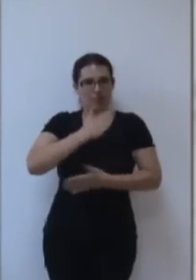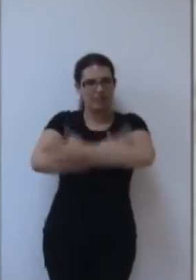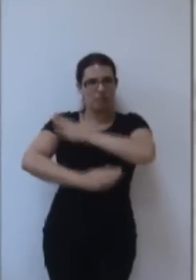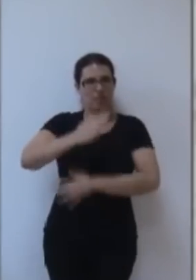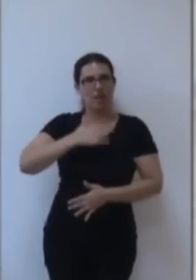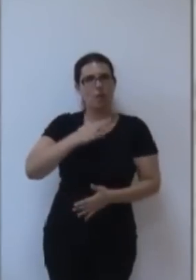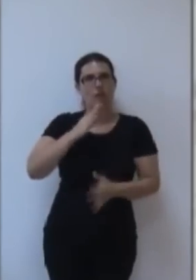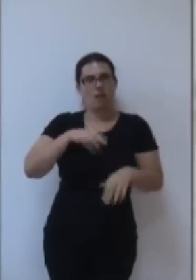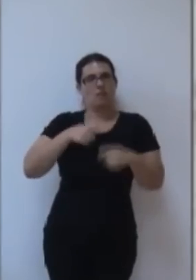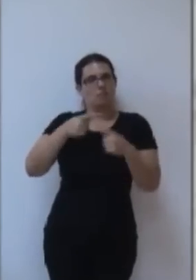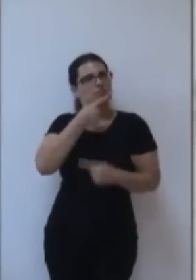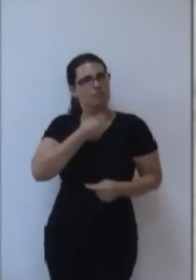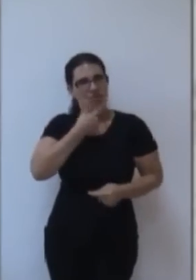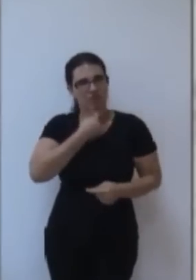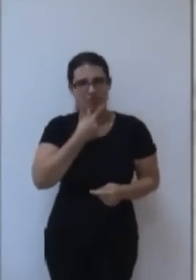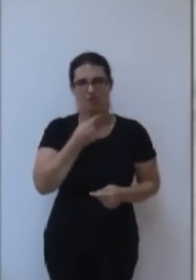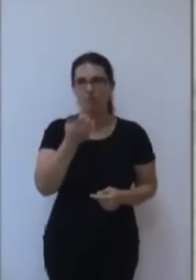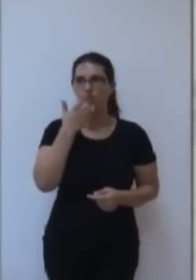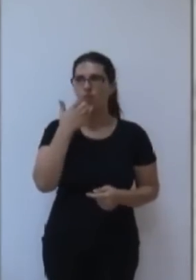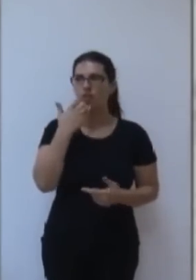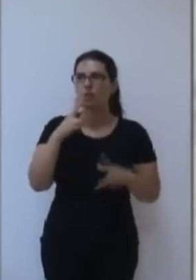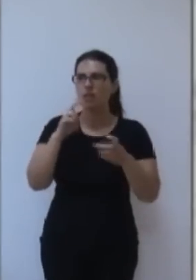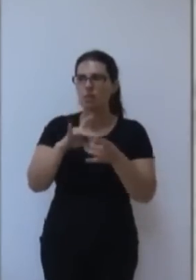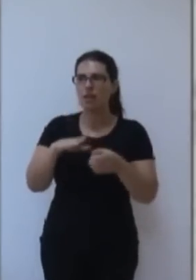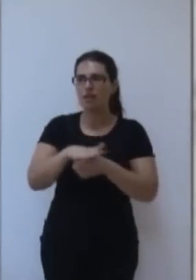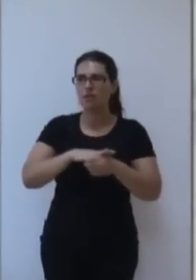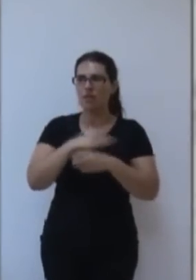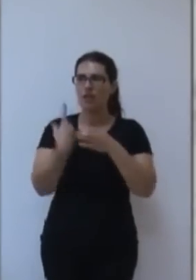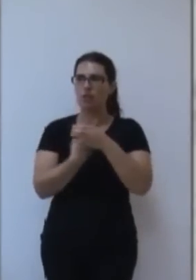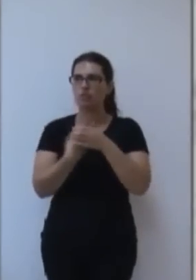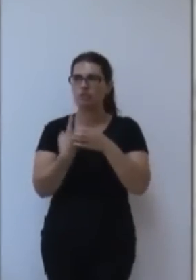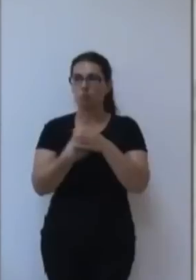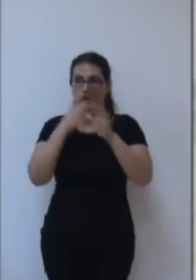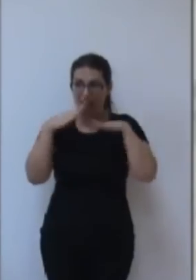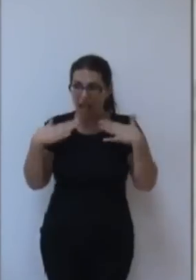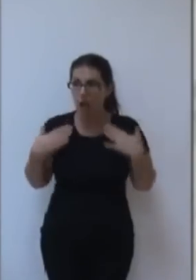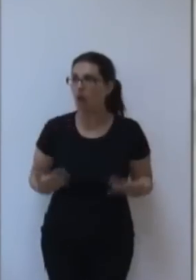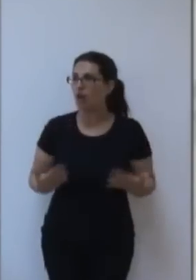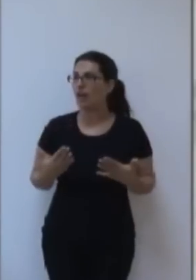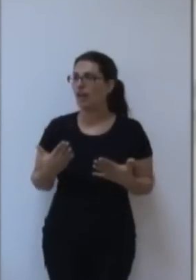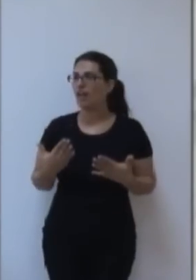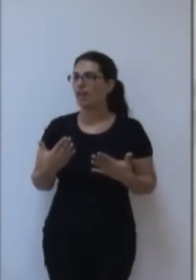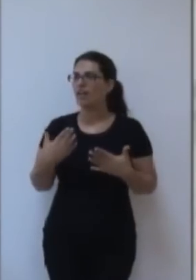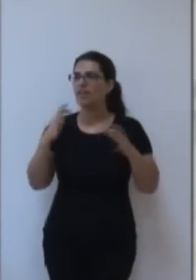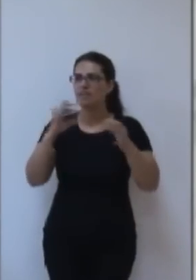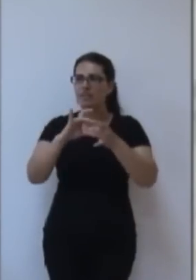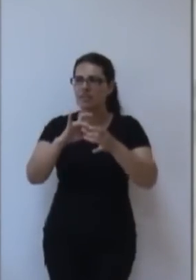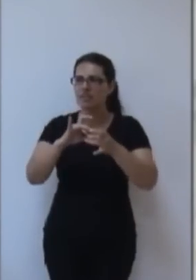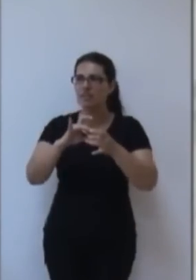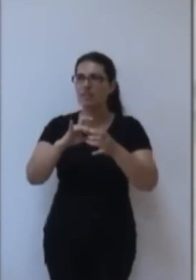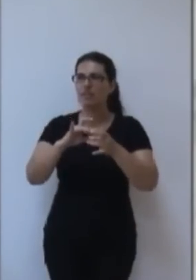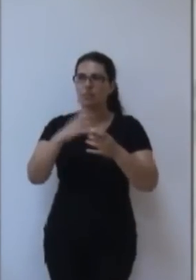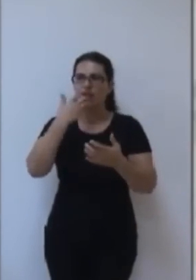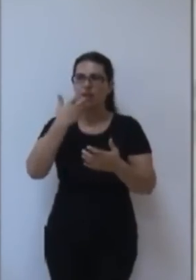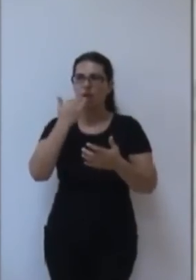¿no? Por ejemplo, en el ámbito de los trastornos del espectro del autismo, pues hay una explosión ahora mismo de comunicadores, de aplicaciones para